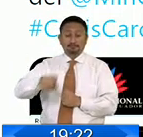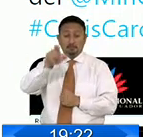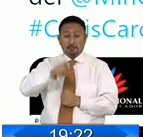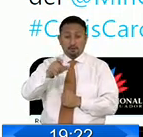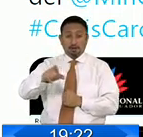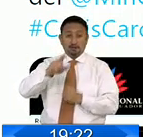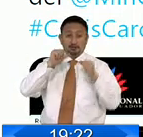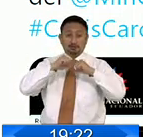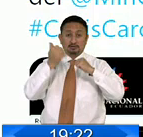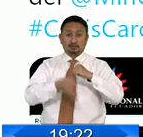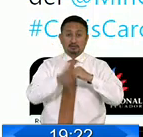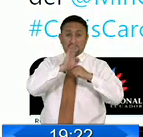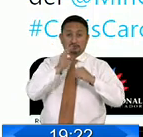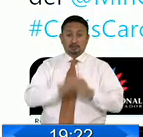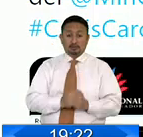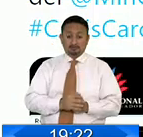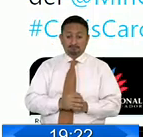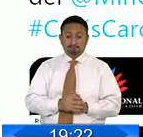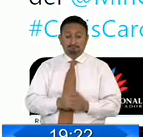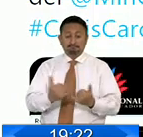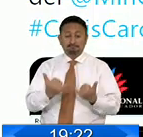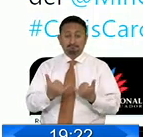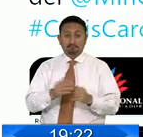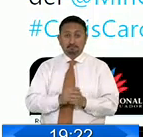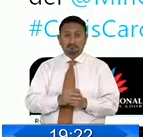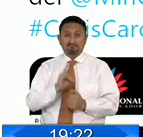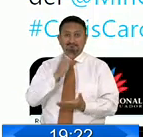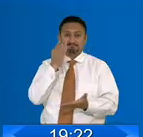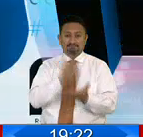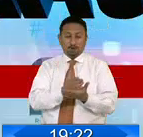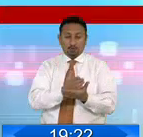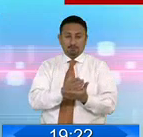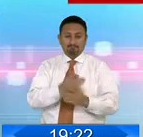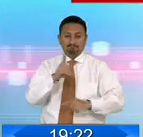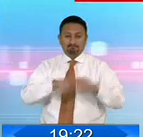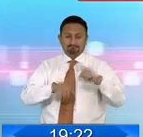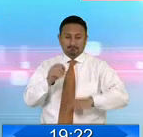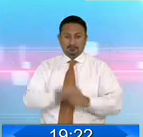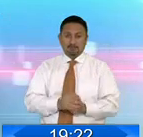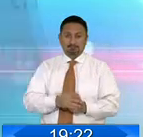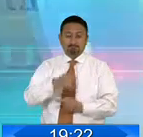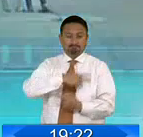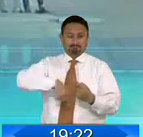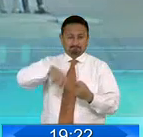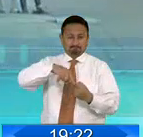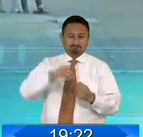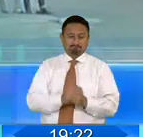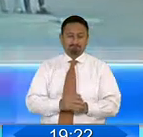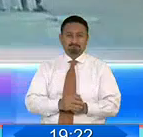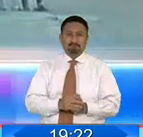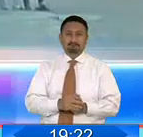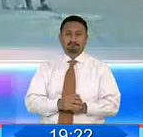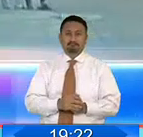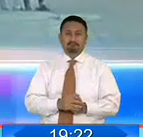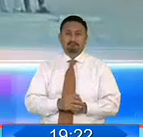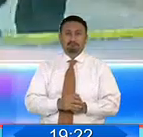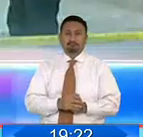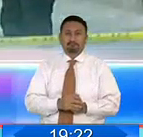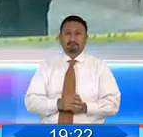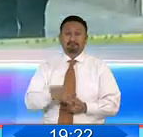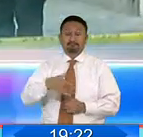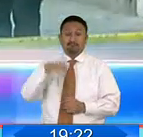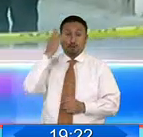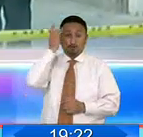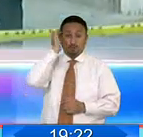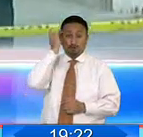sobre este tema y ahora es momento de una pausa amigos televidentes y al volver más adelante conmoción